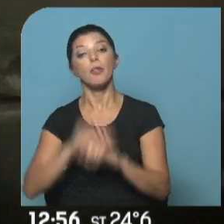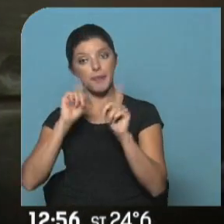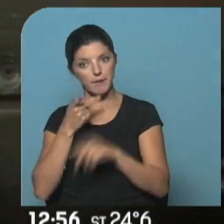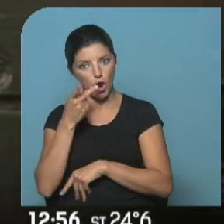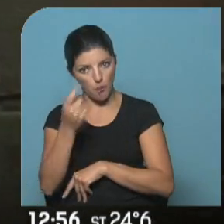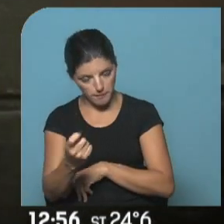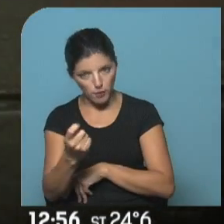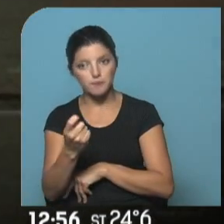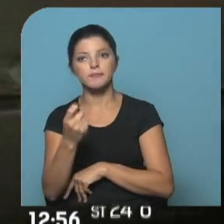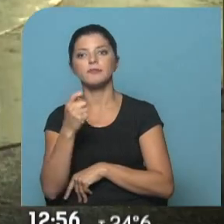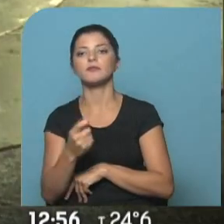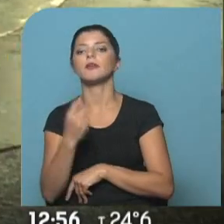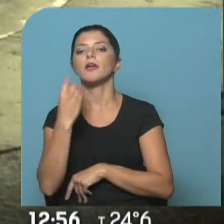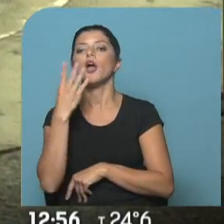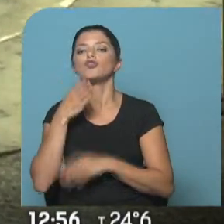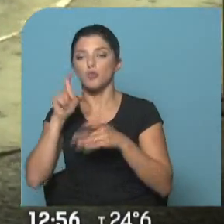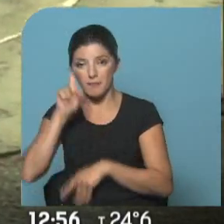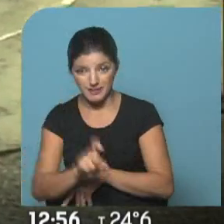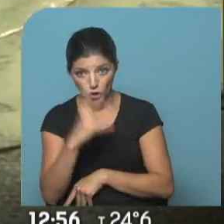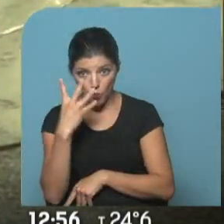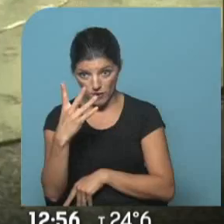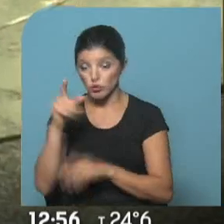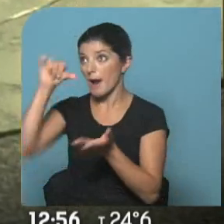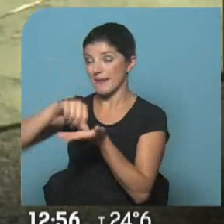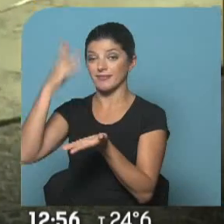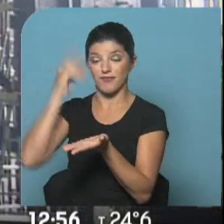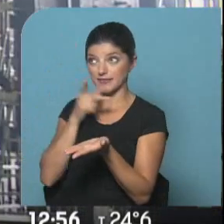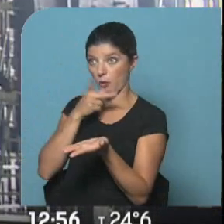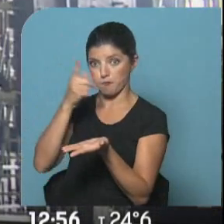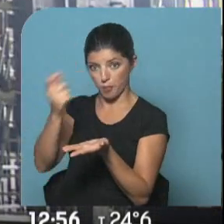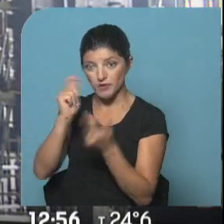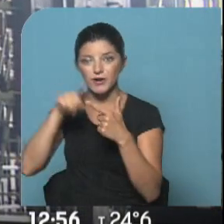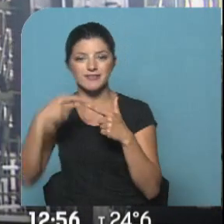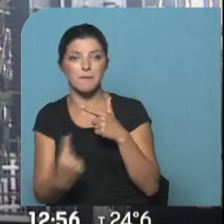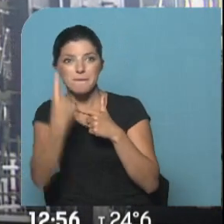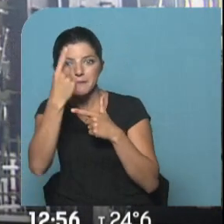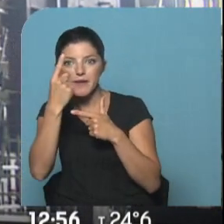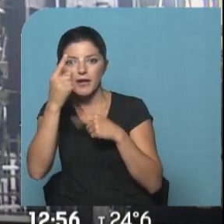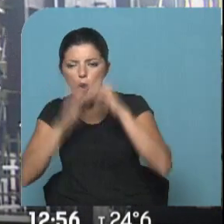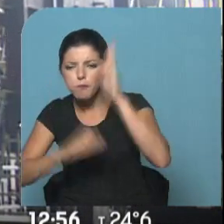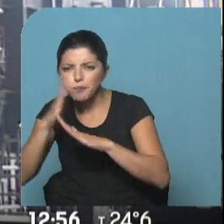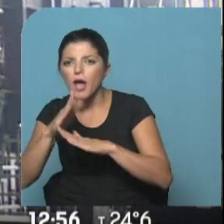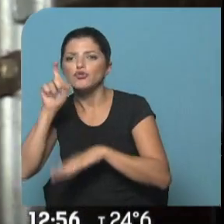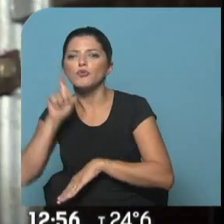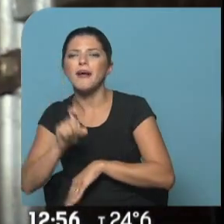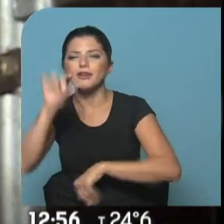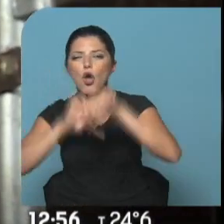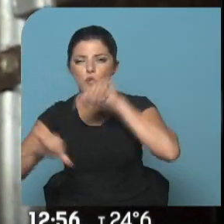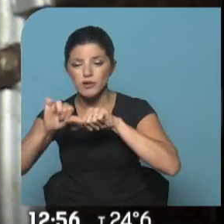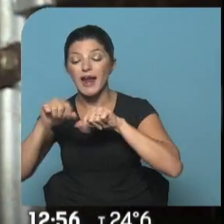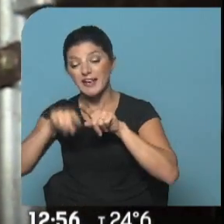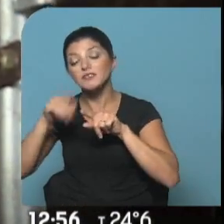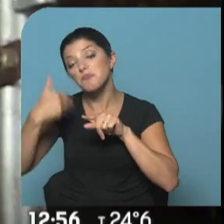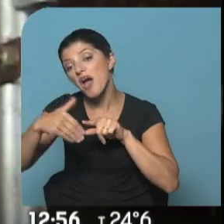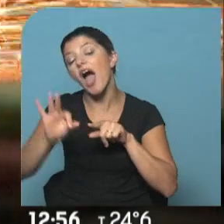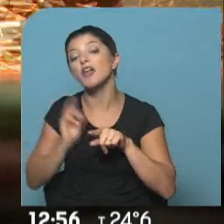4 submarinos clase Scorpion a Francia y se encuentra desarrollando su primer submarino nuclear que podría entrar en servicio en